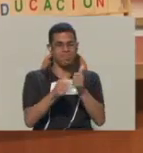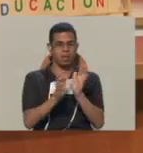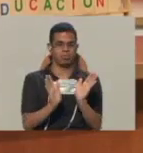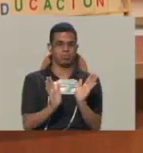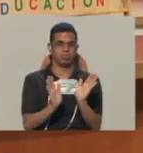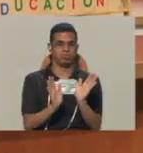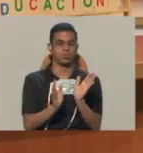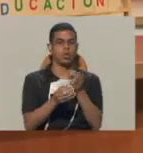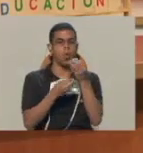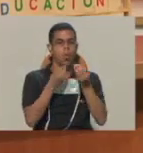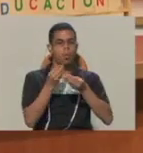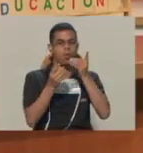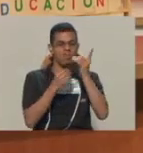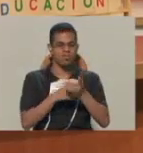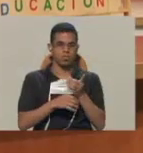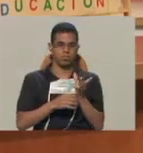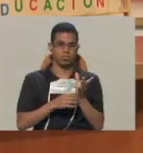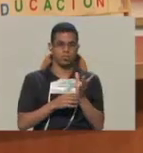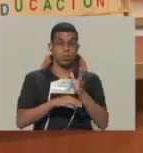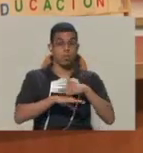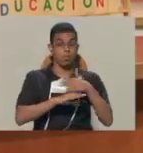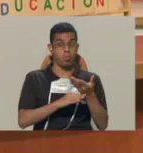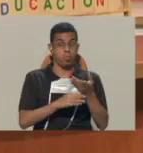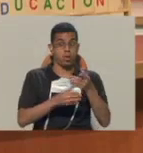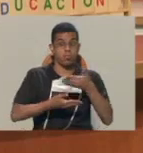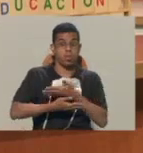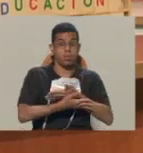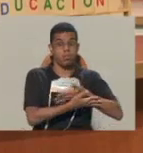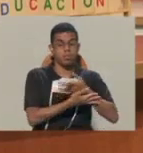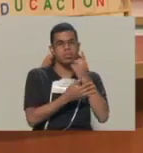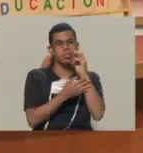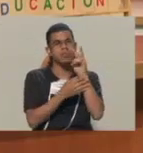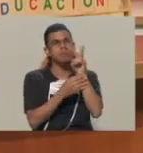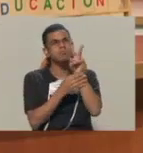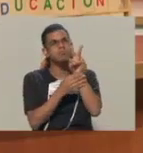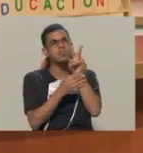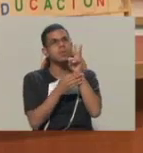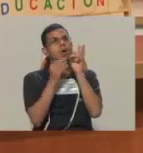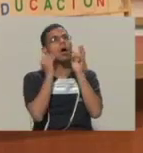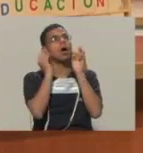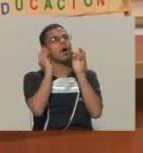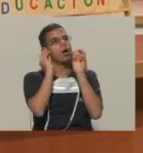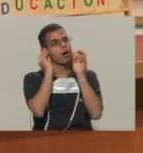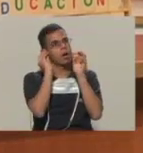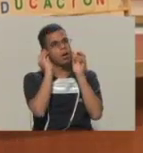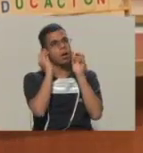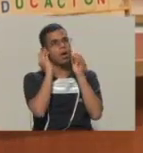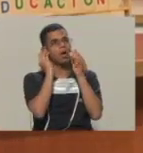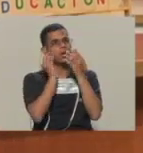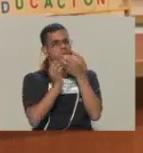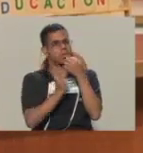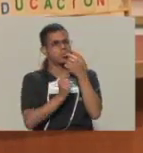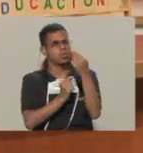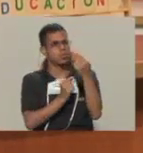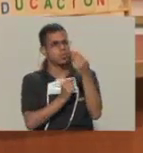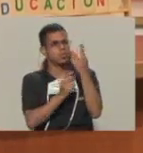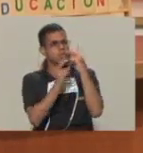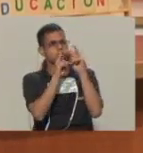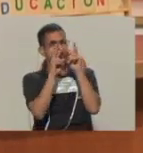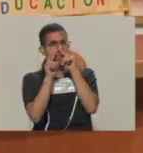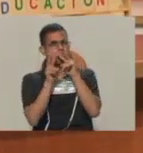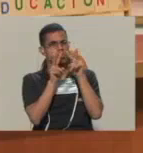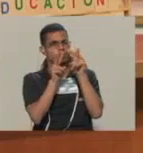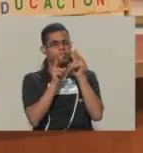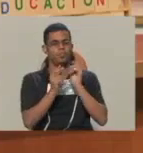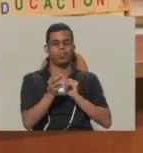la pronunciación de las palabras adecuadas, porque desde bebé ellos están percibiendo todo lo que nosotros le